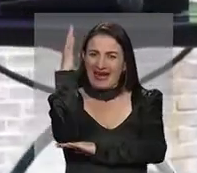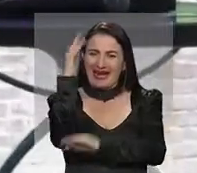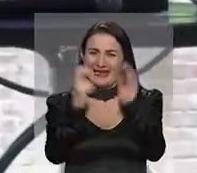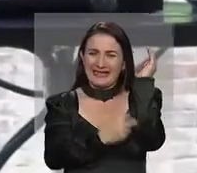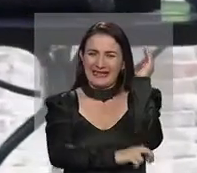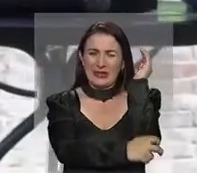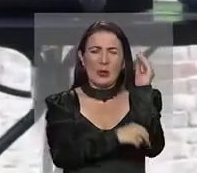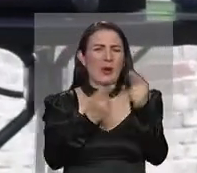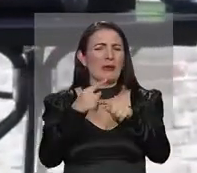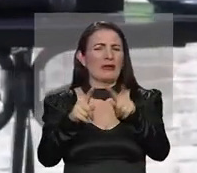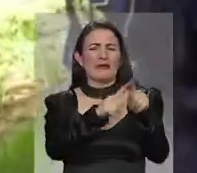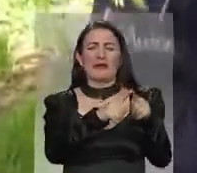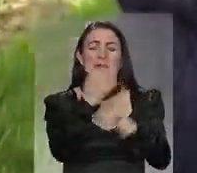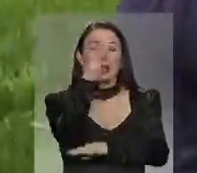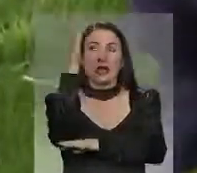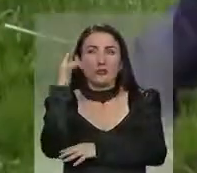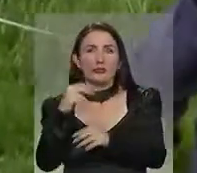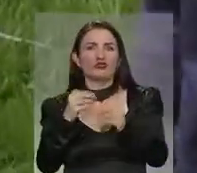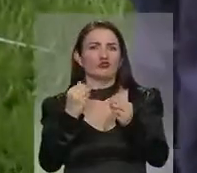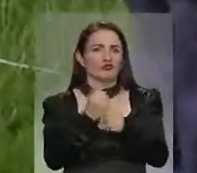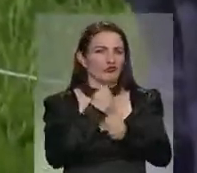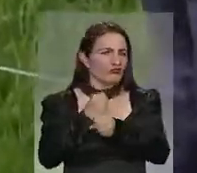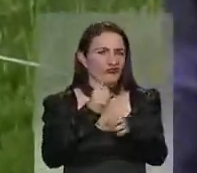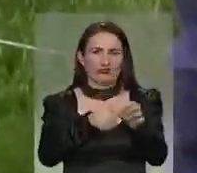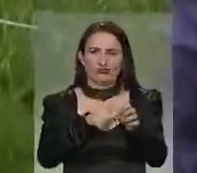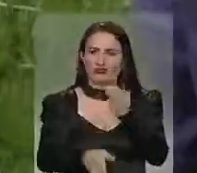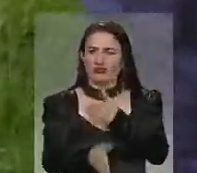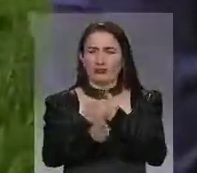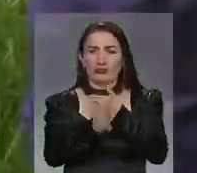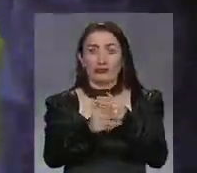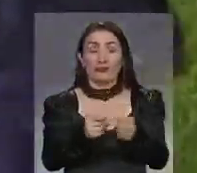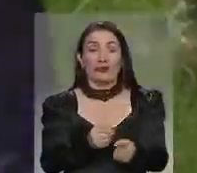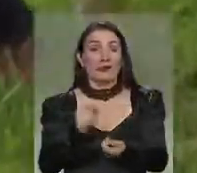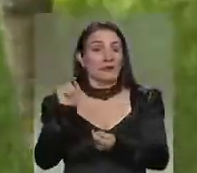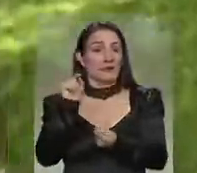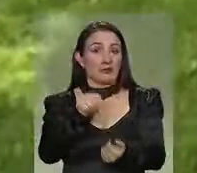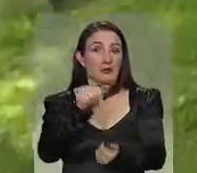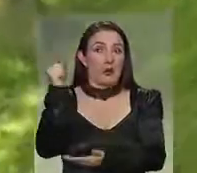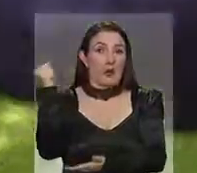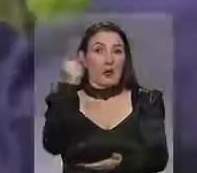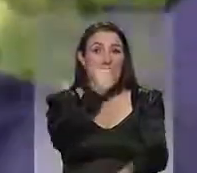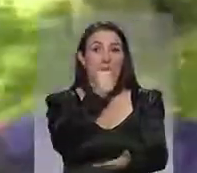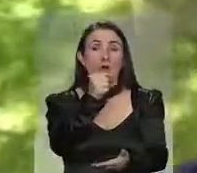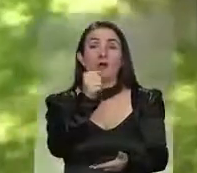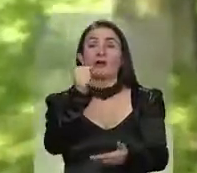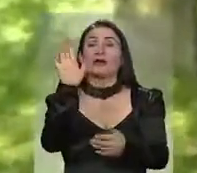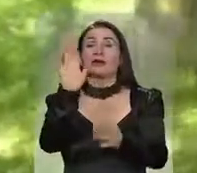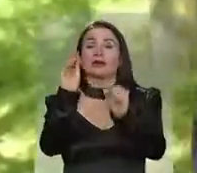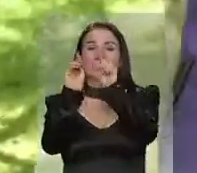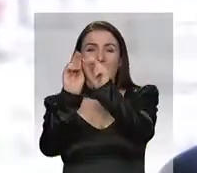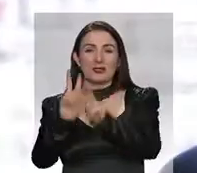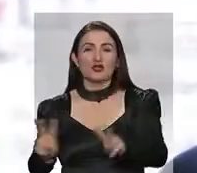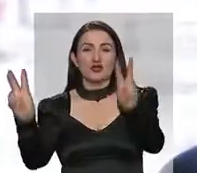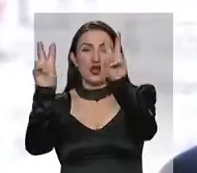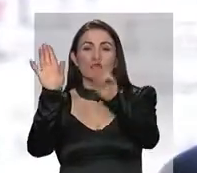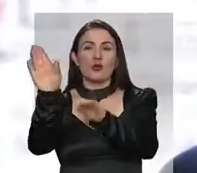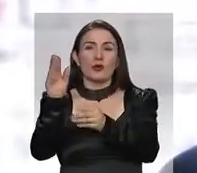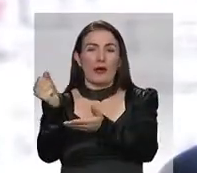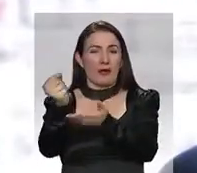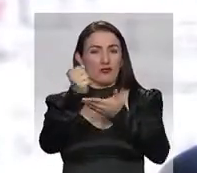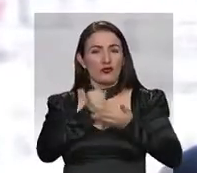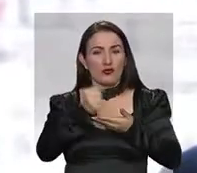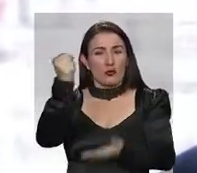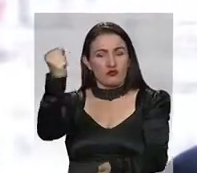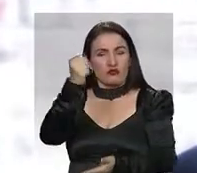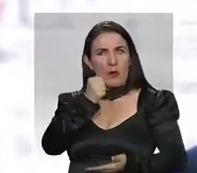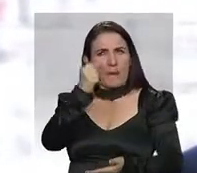Hay muchísima gente haciendo reforestación. Cuenta con una amplia inversión que proviene del aporte de Naciones Unidas para el Desarrollo. Decidieron